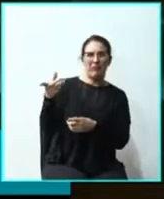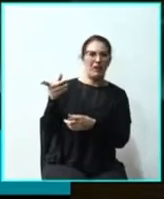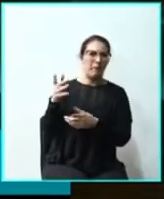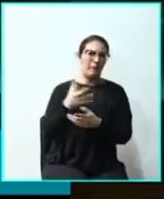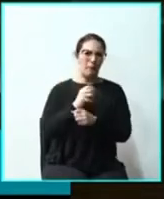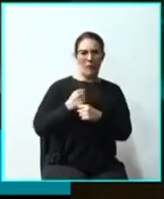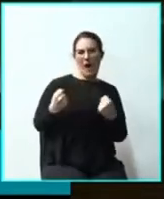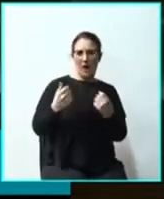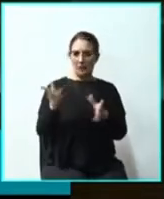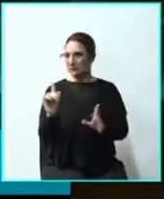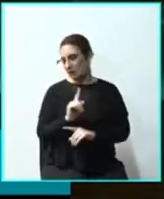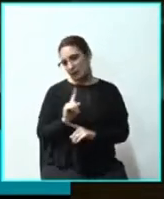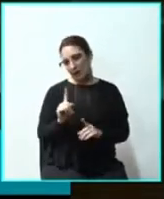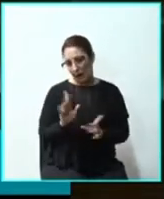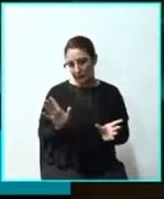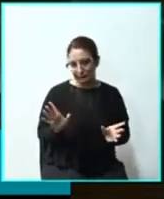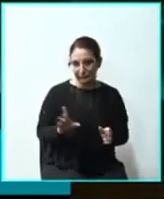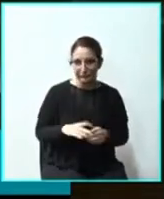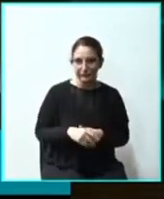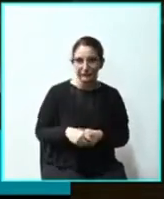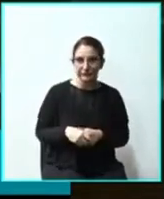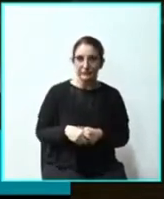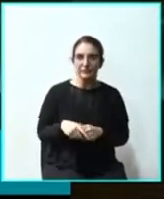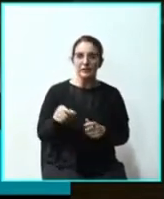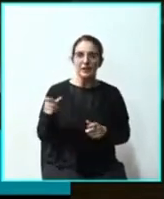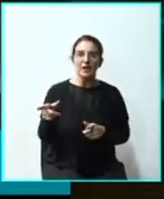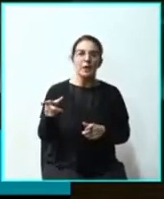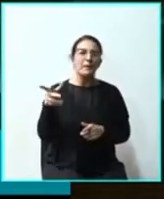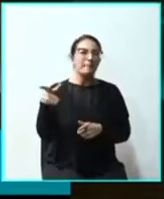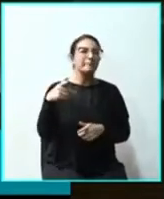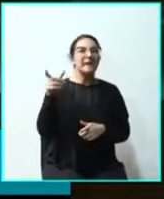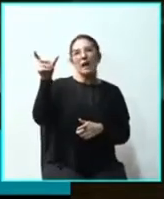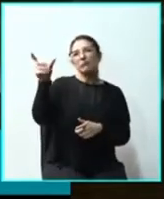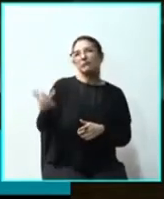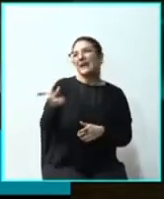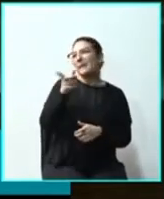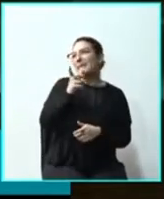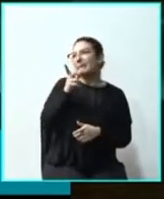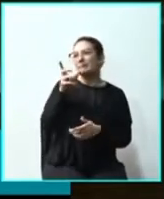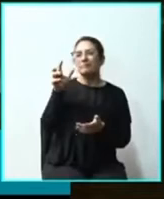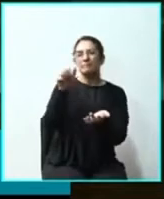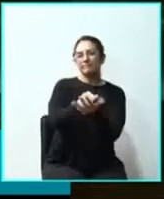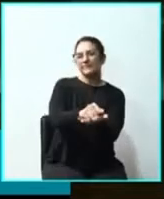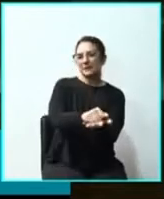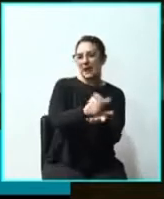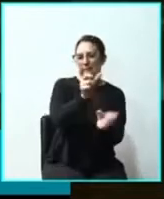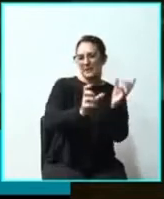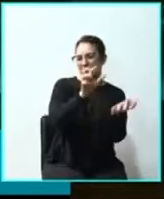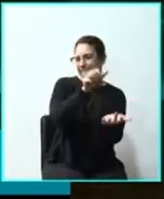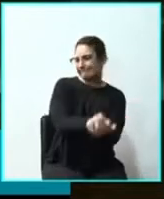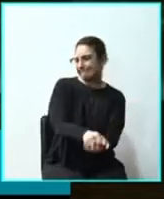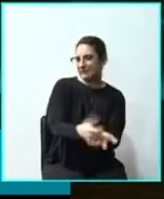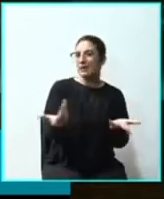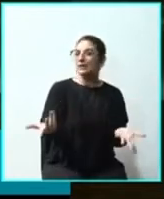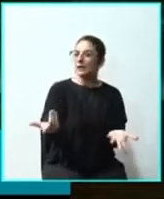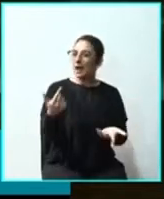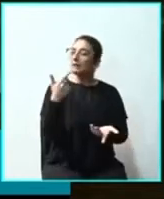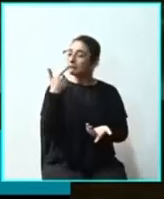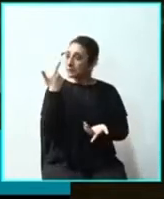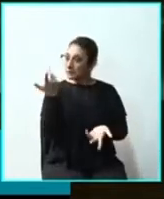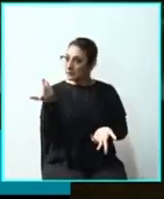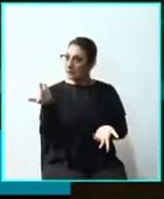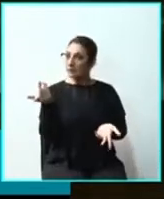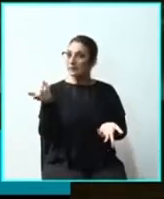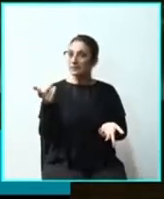especie de competencia, bien quien aparece como más represor frente a la población. Y es interesante señalar también que